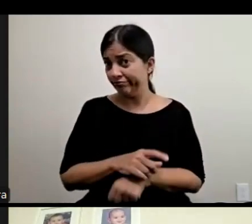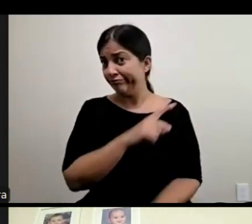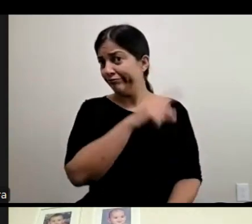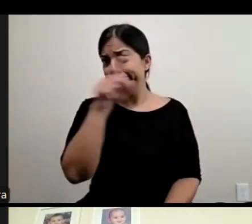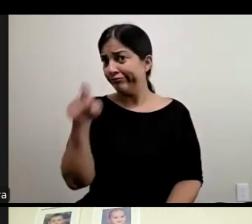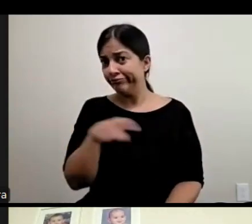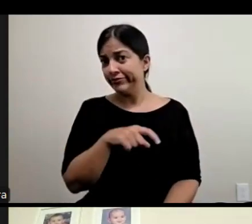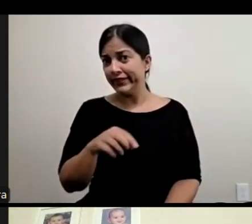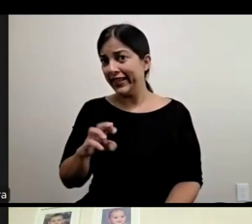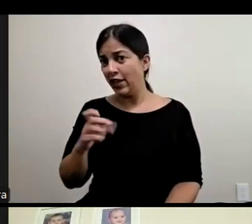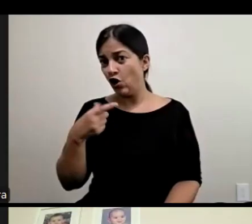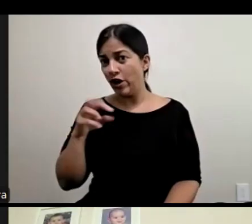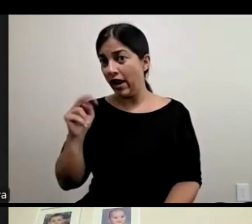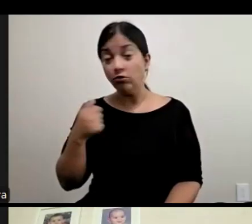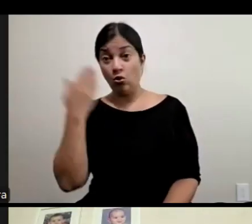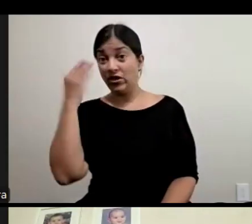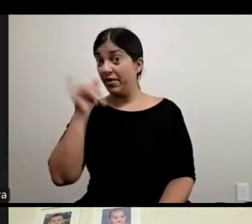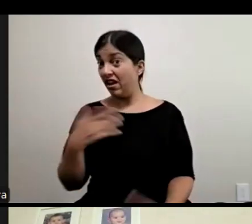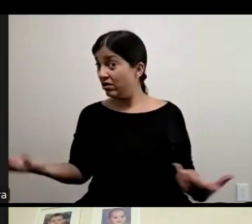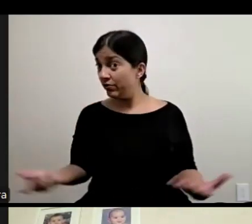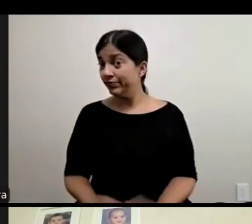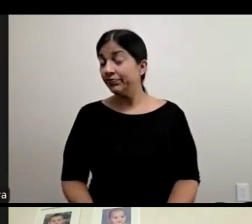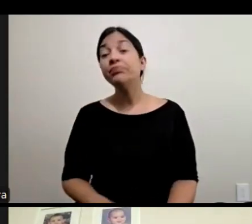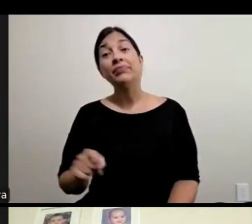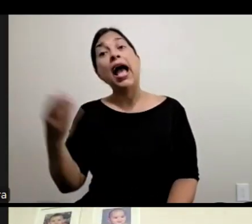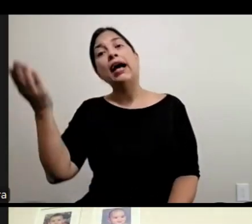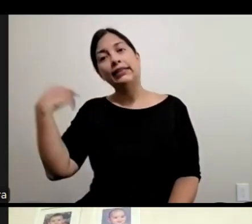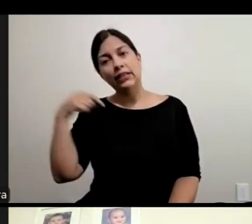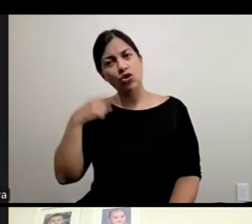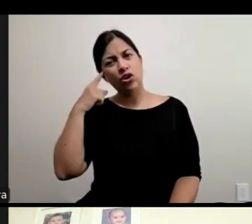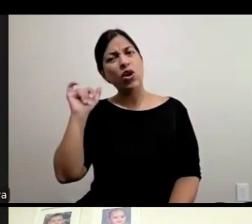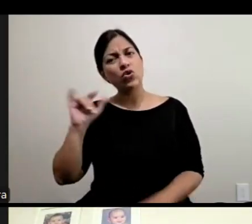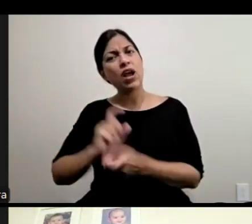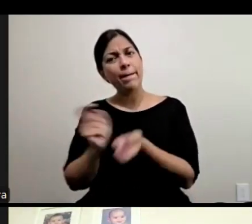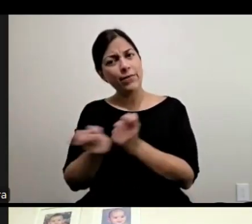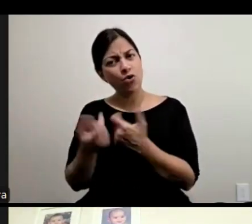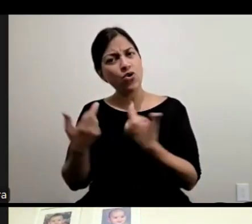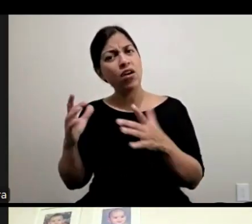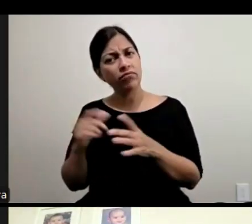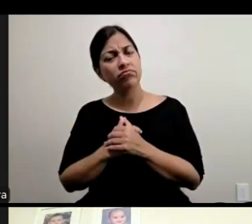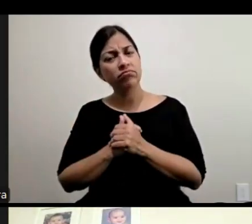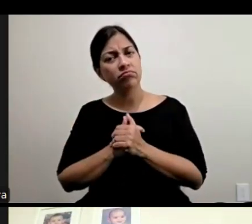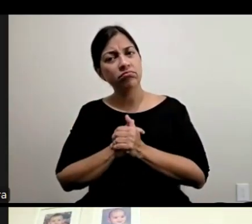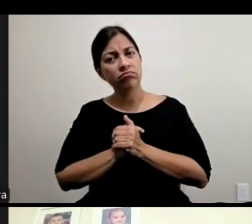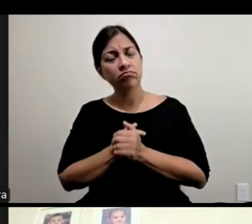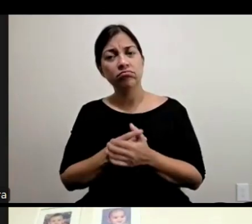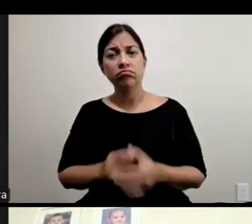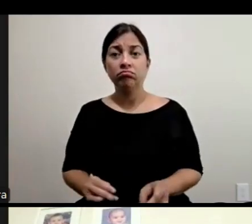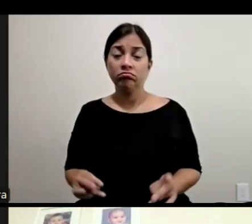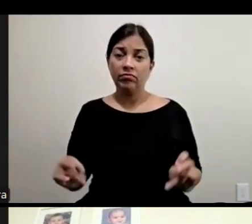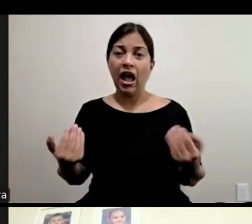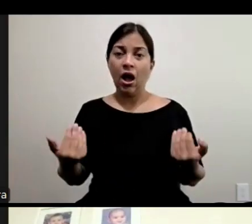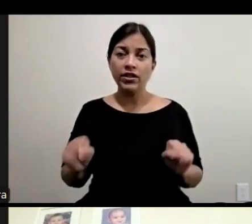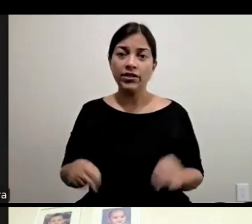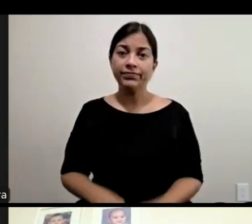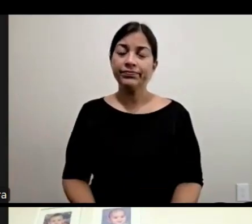regionales. Yo eso no lo sabía. En aquel momento yo creo que eso ha cambiado bastante. Sí, no. Ahora sí, porque